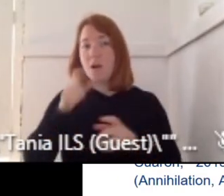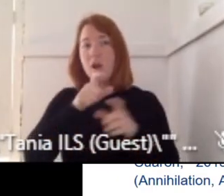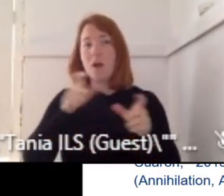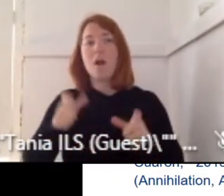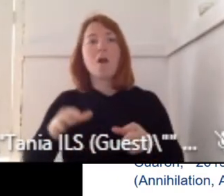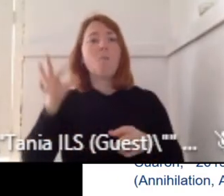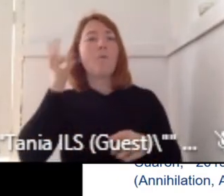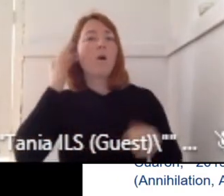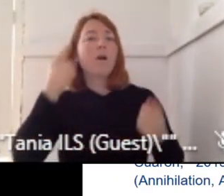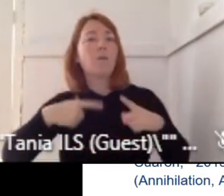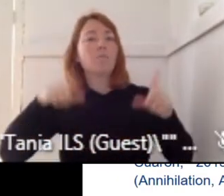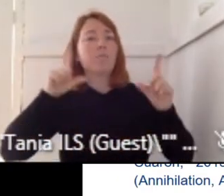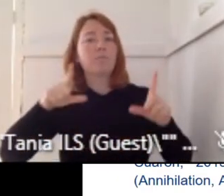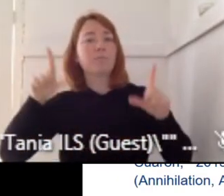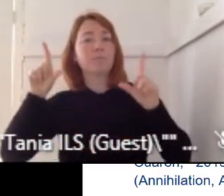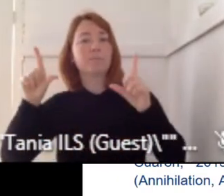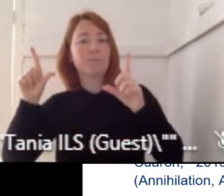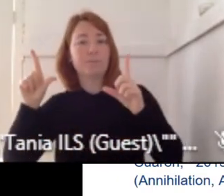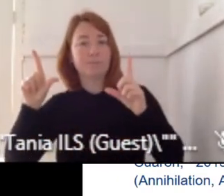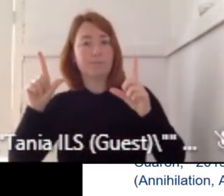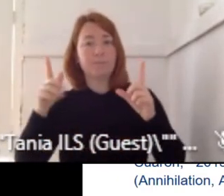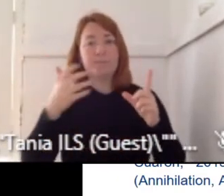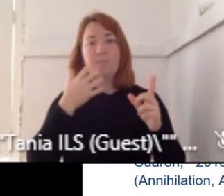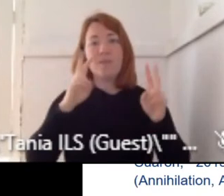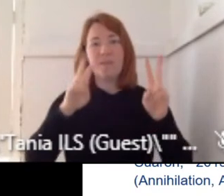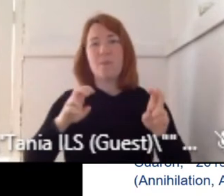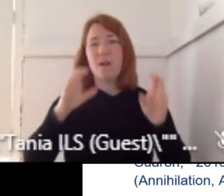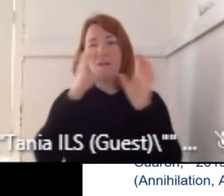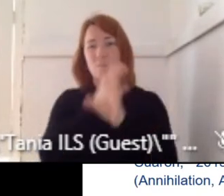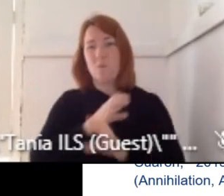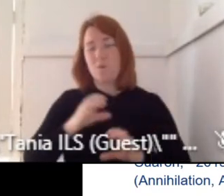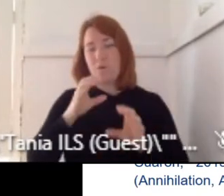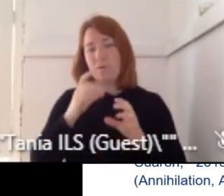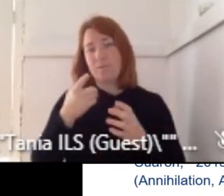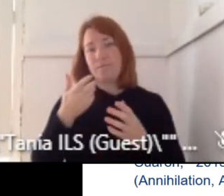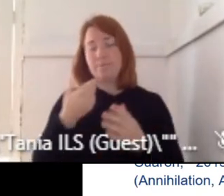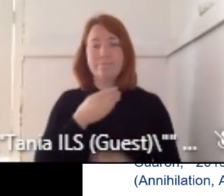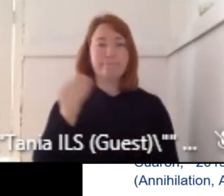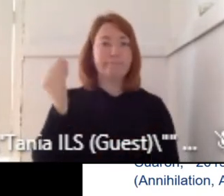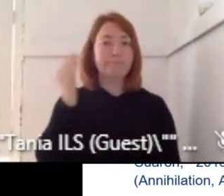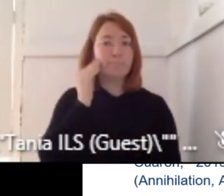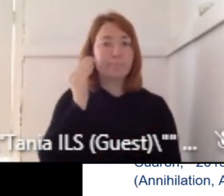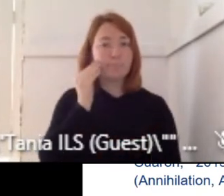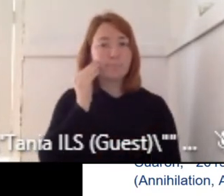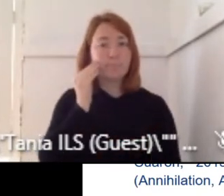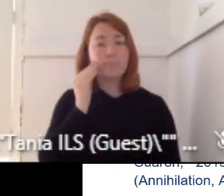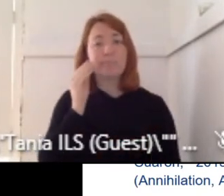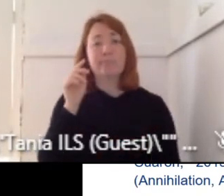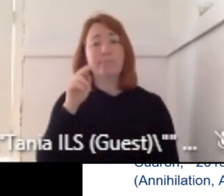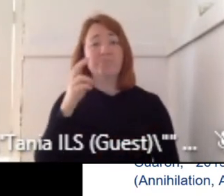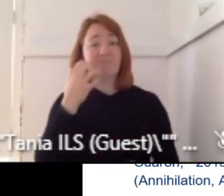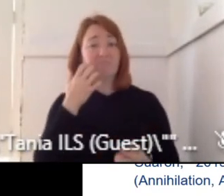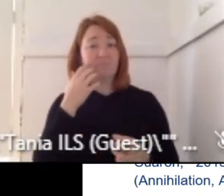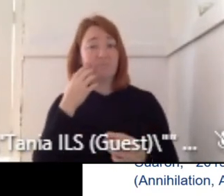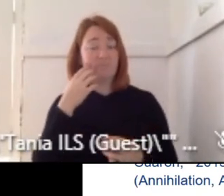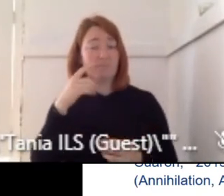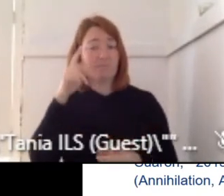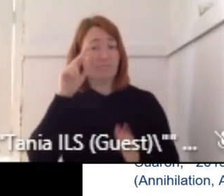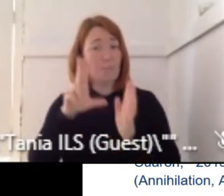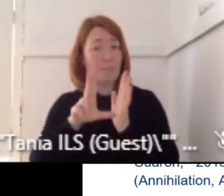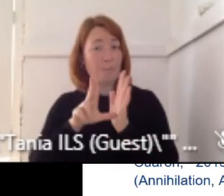papeles de Sandra Bullock en Gravity, o Amy Adams en La llegada, o Natalie Portman en